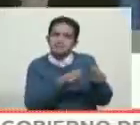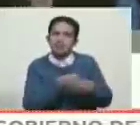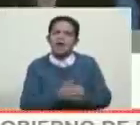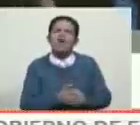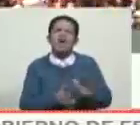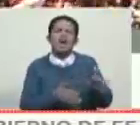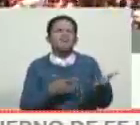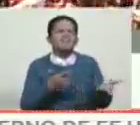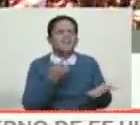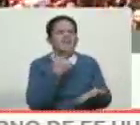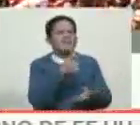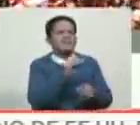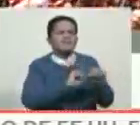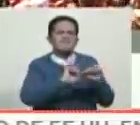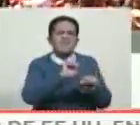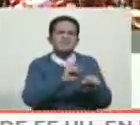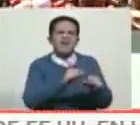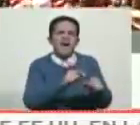dice usted en su defensa.